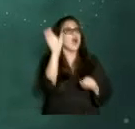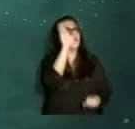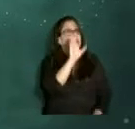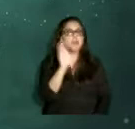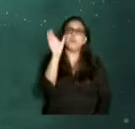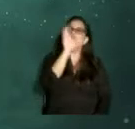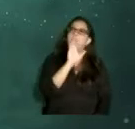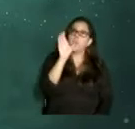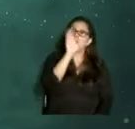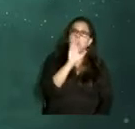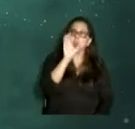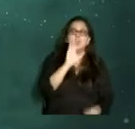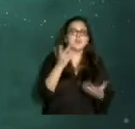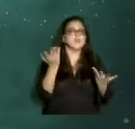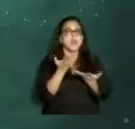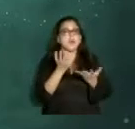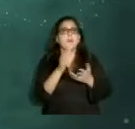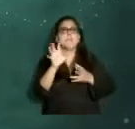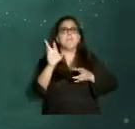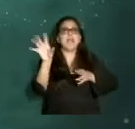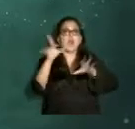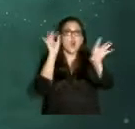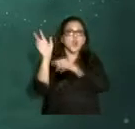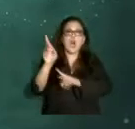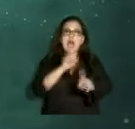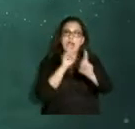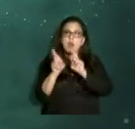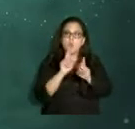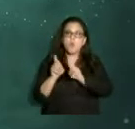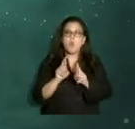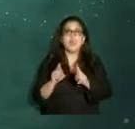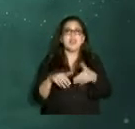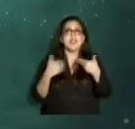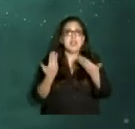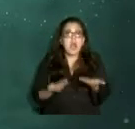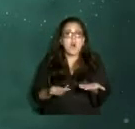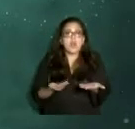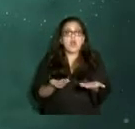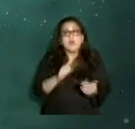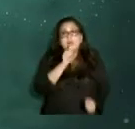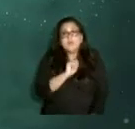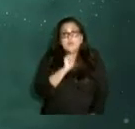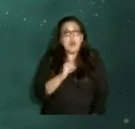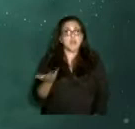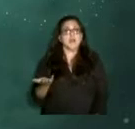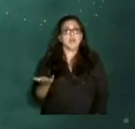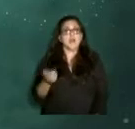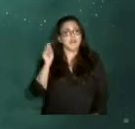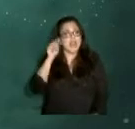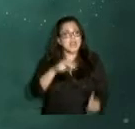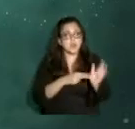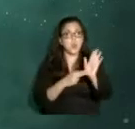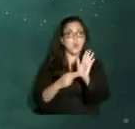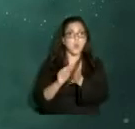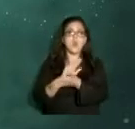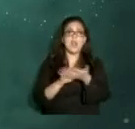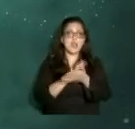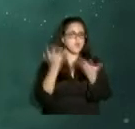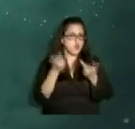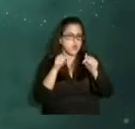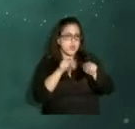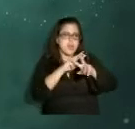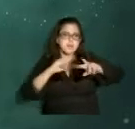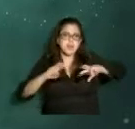del genoma para encontrar respuestas a lo que todavía no se sabe. ¿Ya? Este es un ejemplo práctico de cómo esta